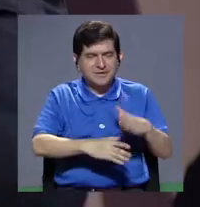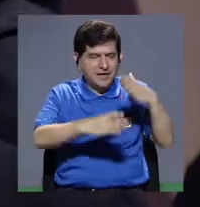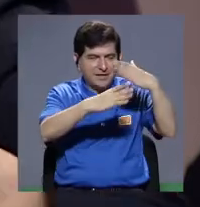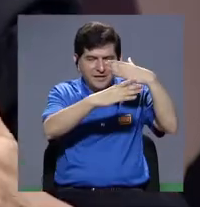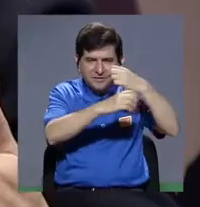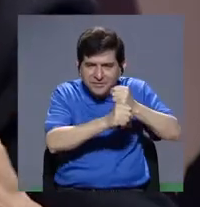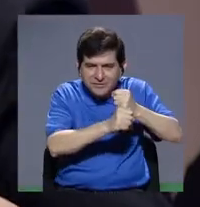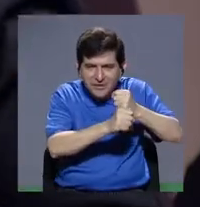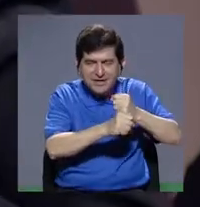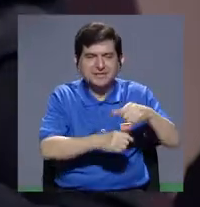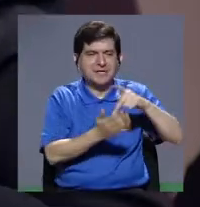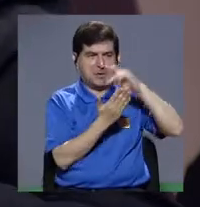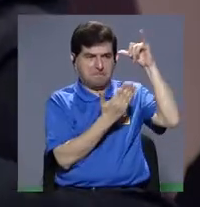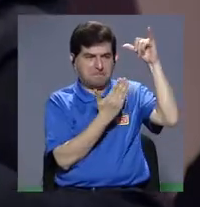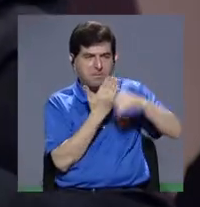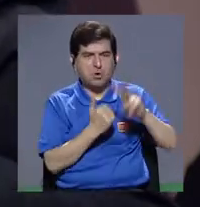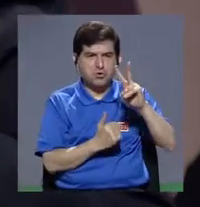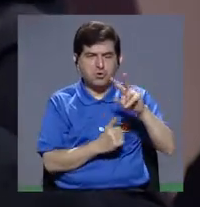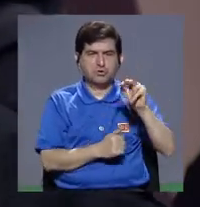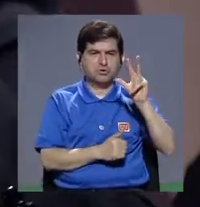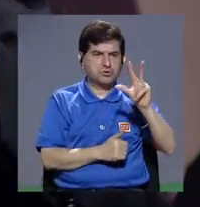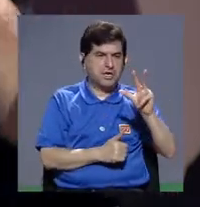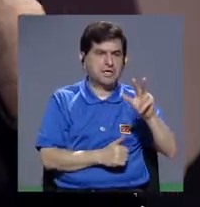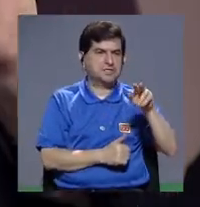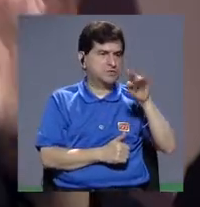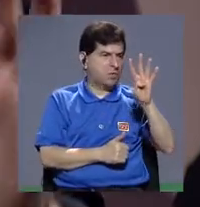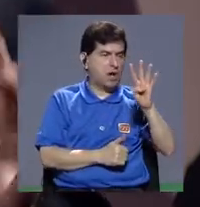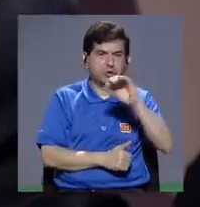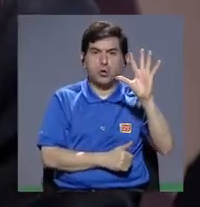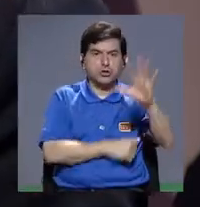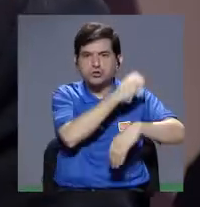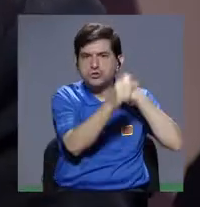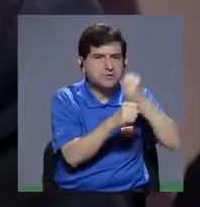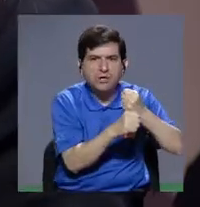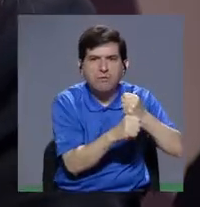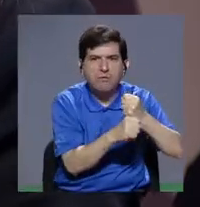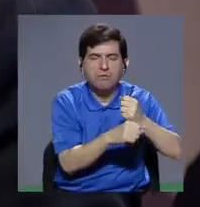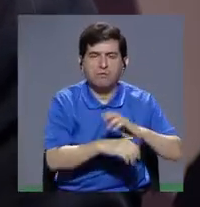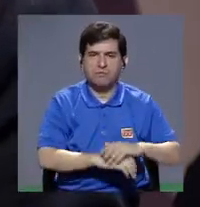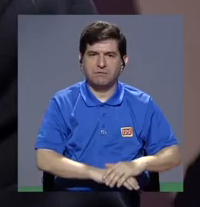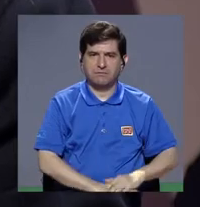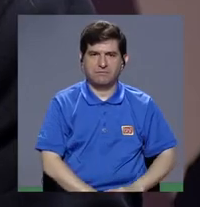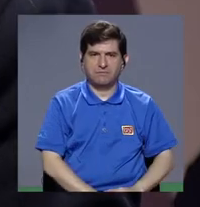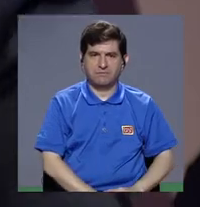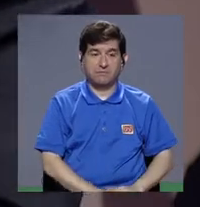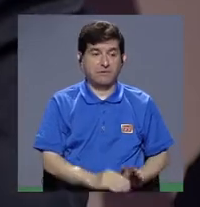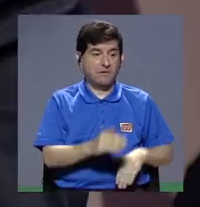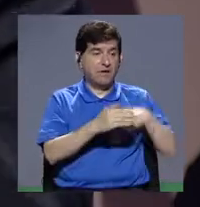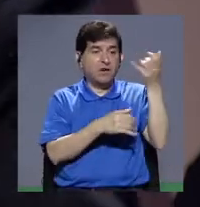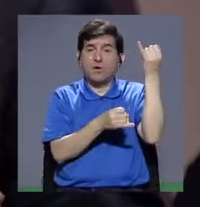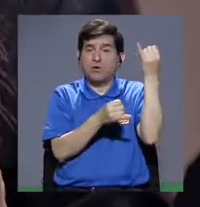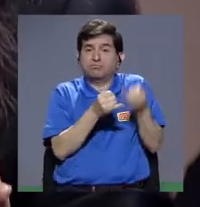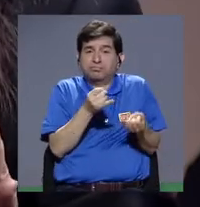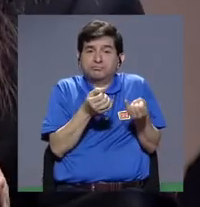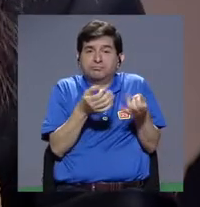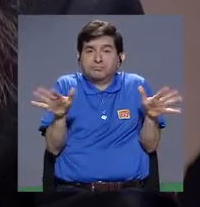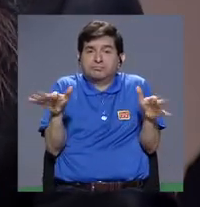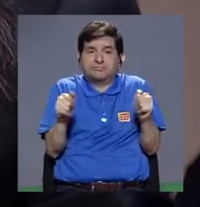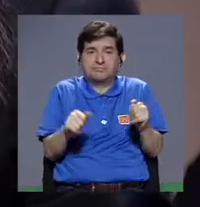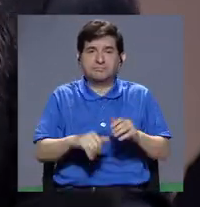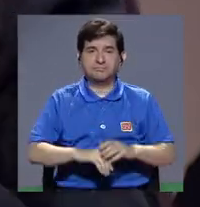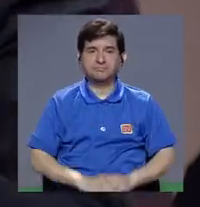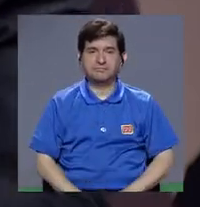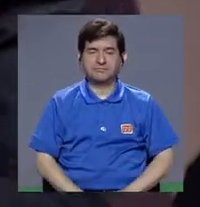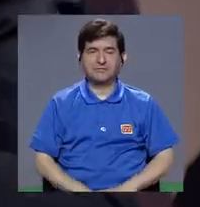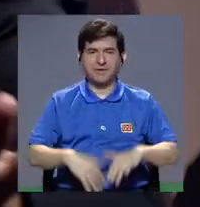llevar a cabo un proyecto de dos tres cuatro o cinco años digámoslo así verdad y después de acabar